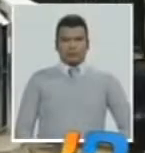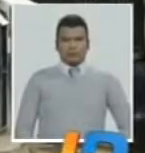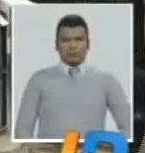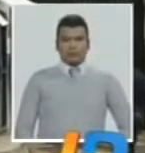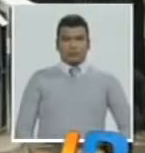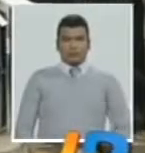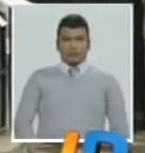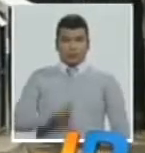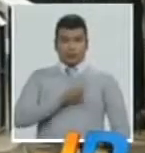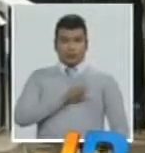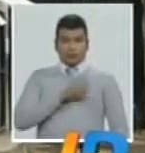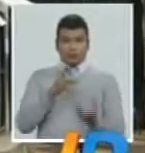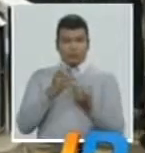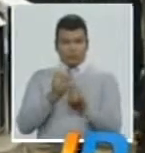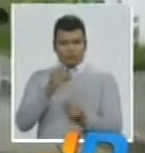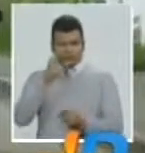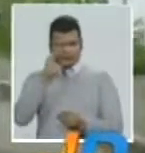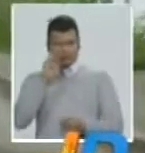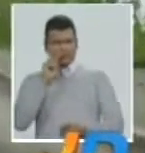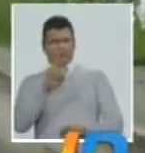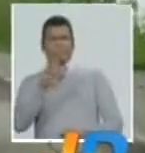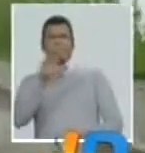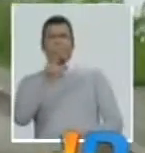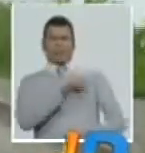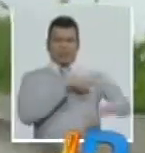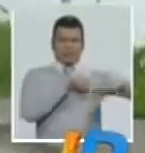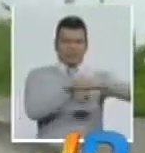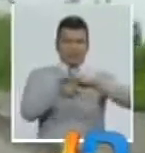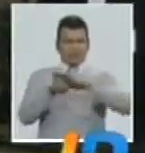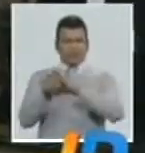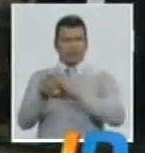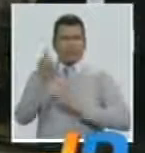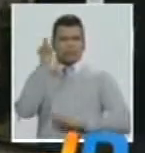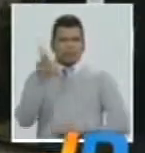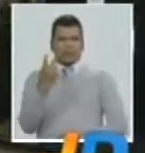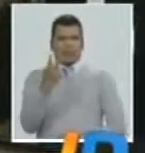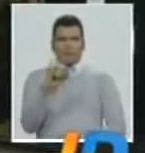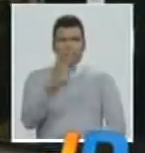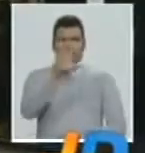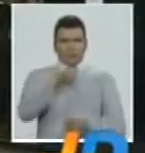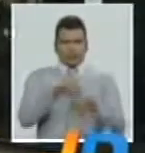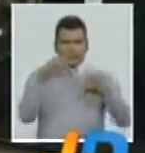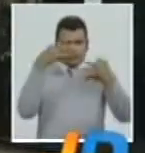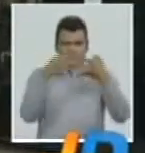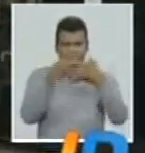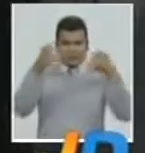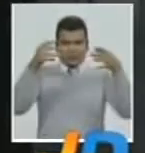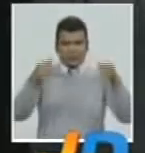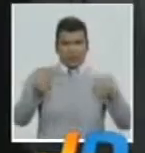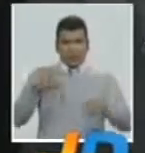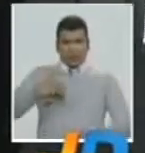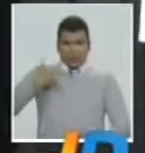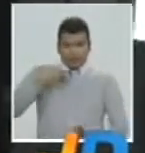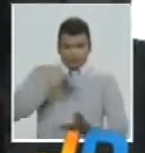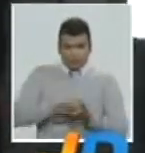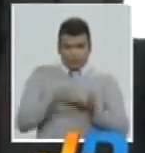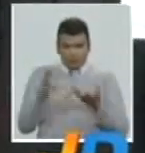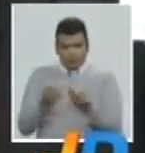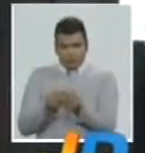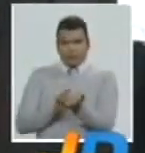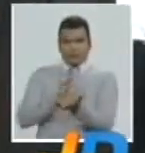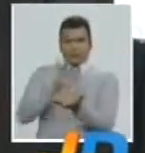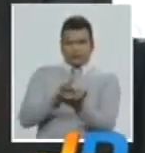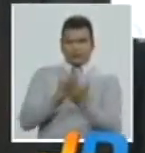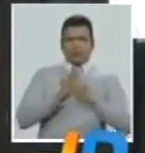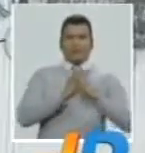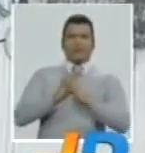En Cali, las autoridades frustraron un intento de fuga de 20 jóvenes del centro de formación El Buen Pastor. Mediante la intervención del SMAT se logró impedir la salida